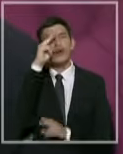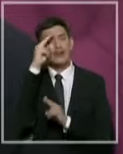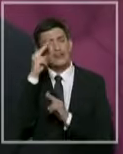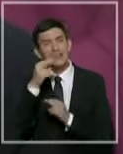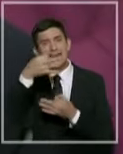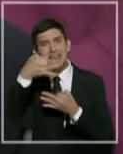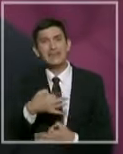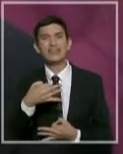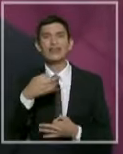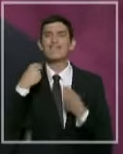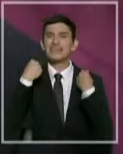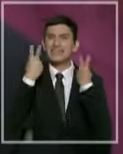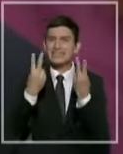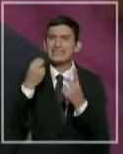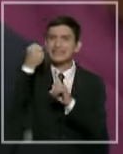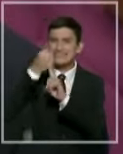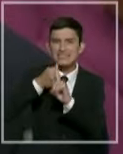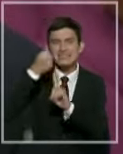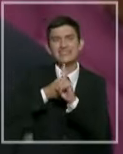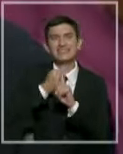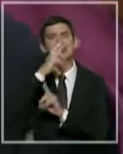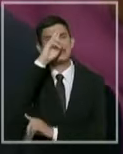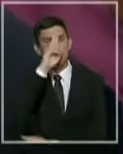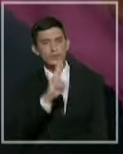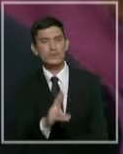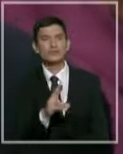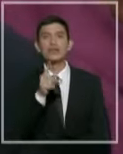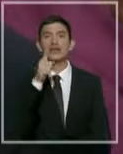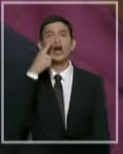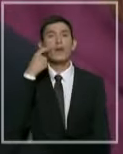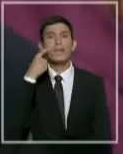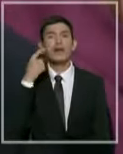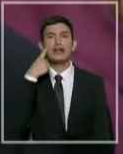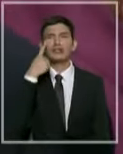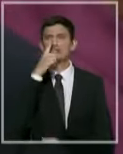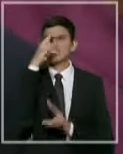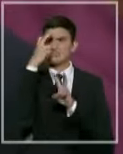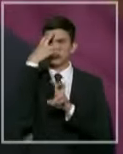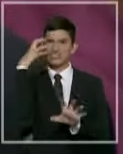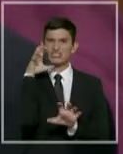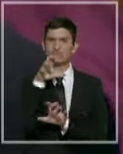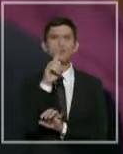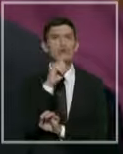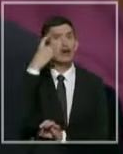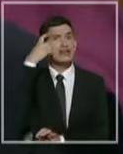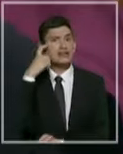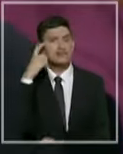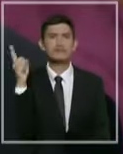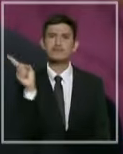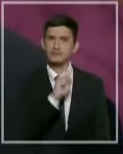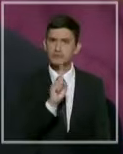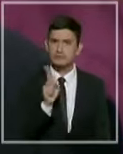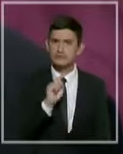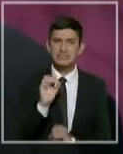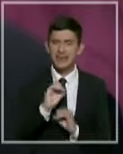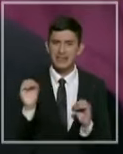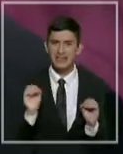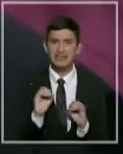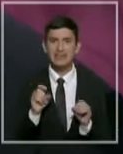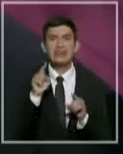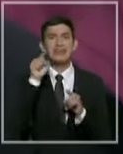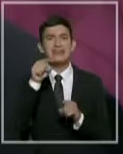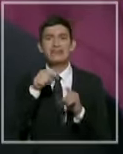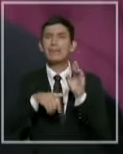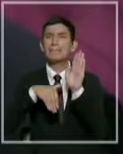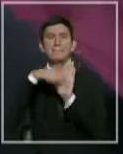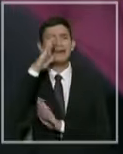valiente, perseverante, empático y respetuoso. Un hombre que no conocía el odio y mucho menos el rencor. Y sobre todo, por lejos, el hombre